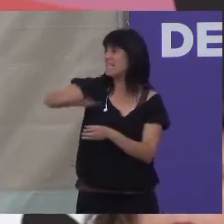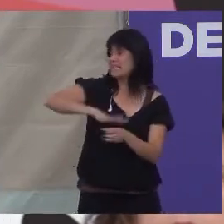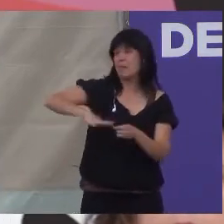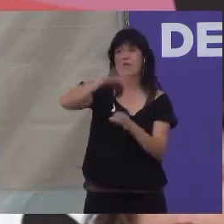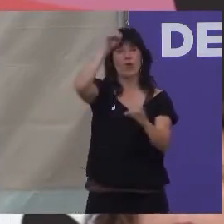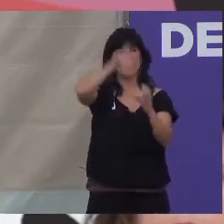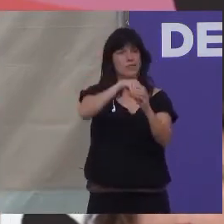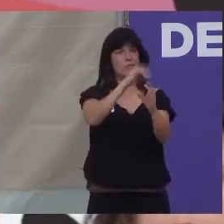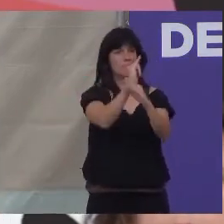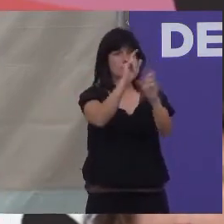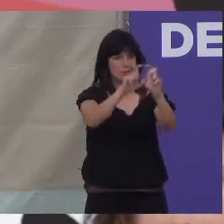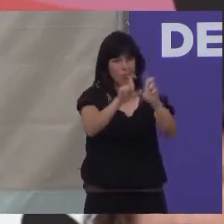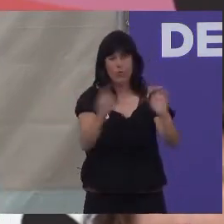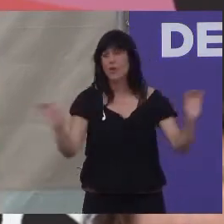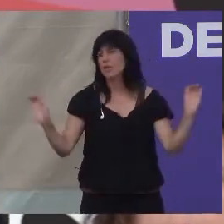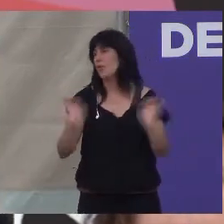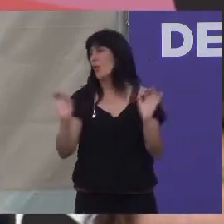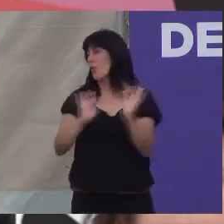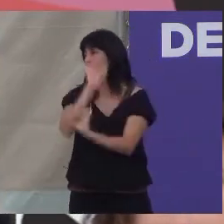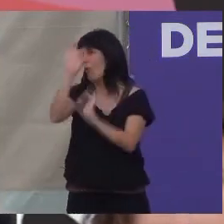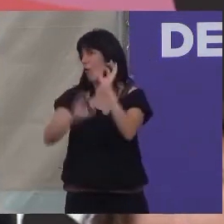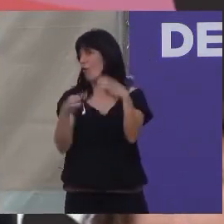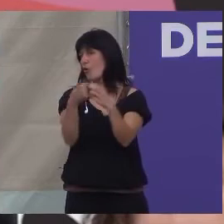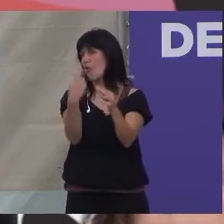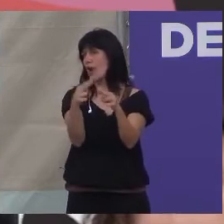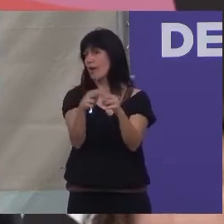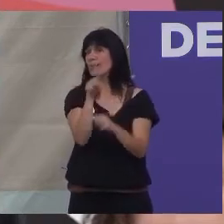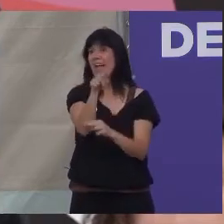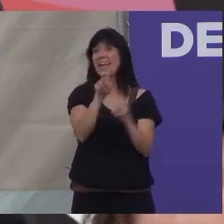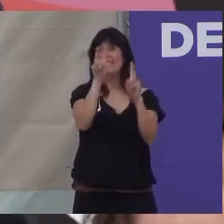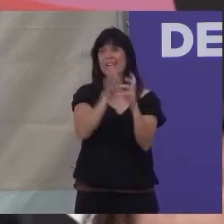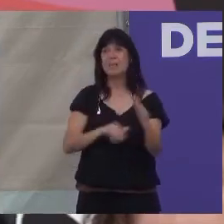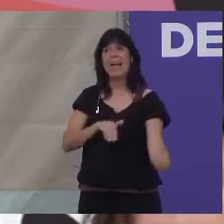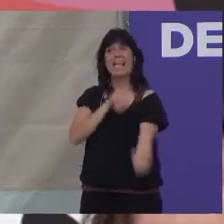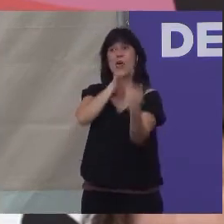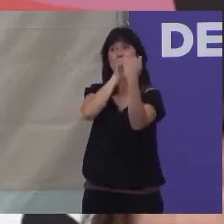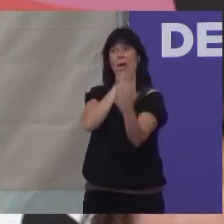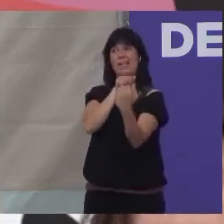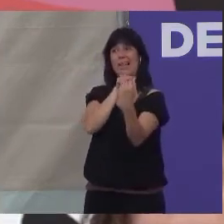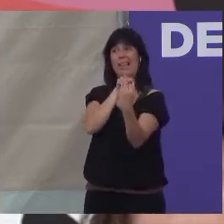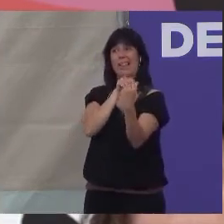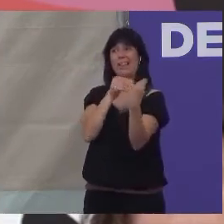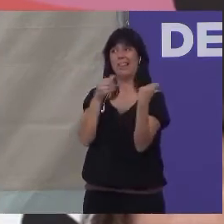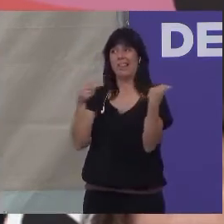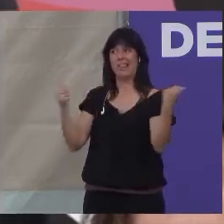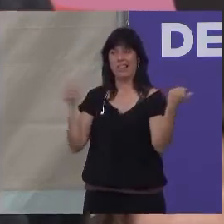orgánicos, institucionales, entonces ahí la igualdad entre todos nosotros desaparece.